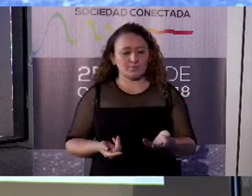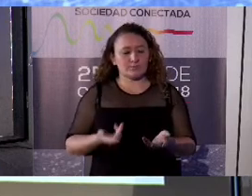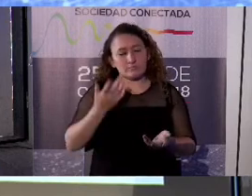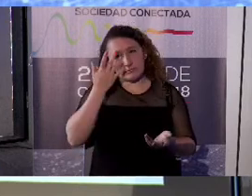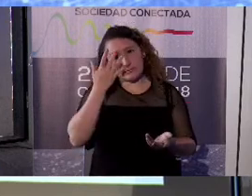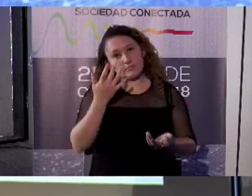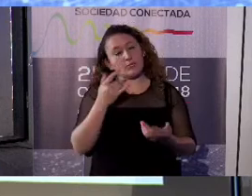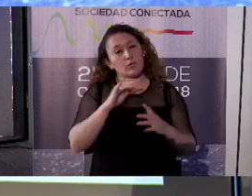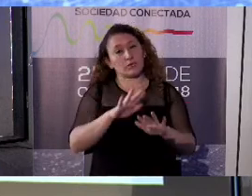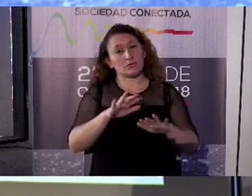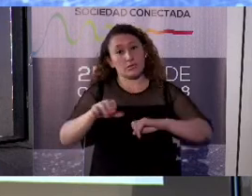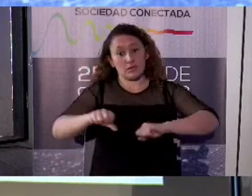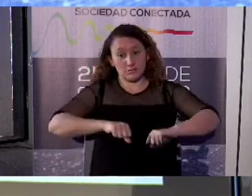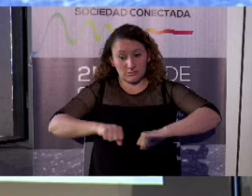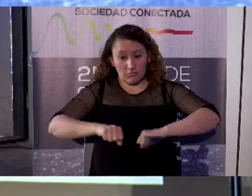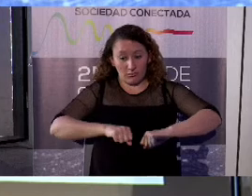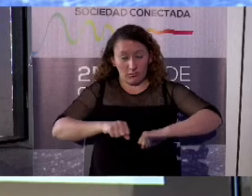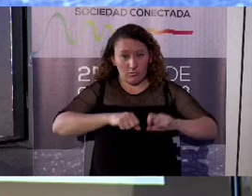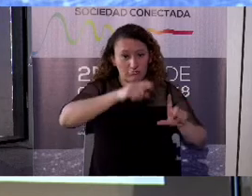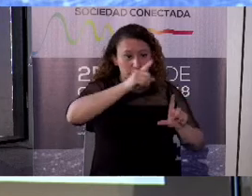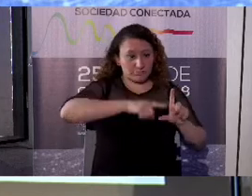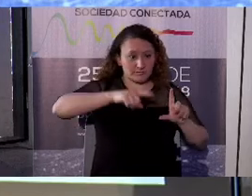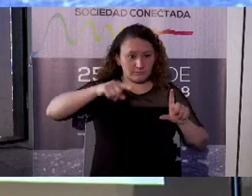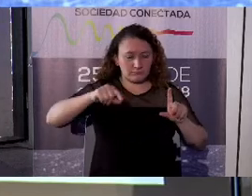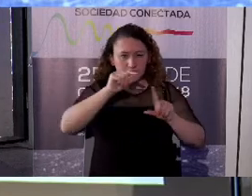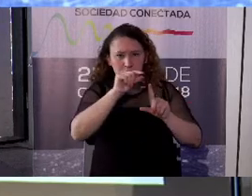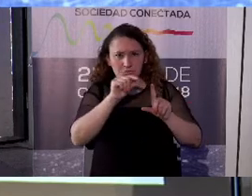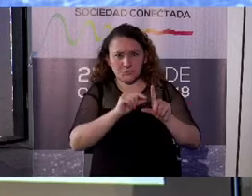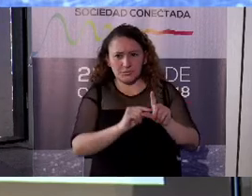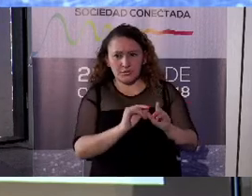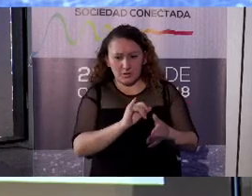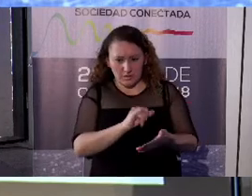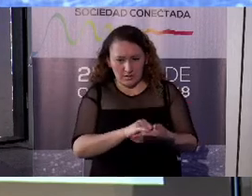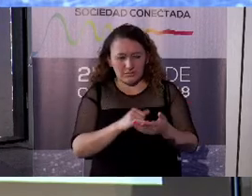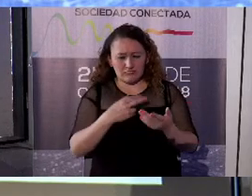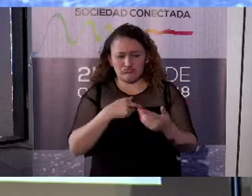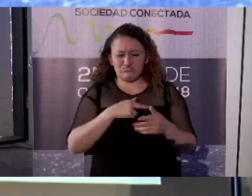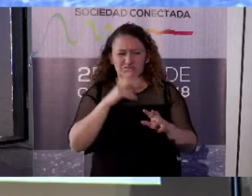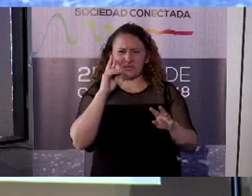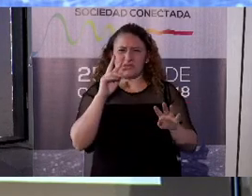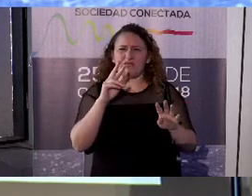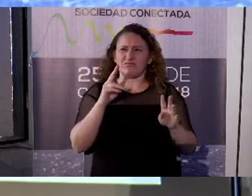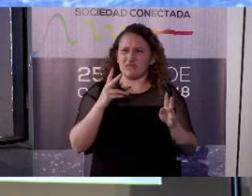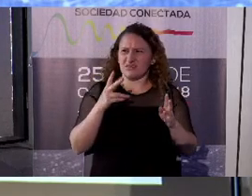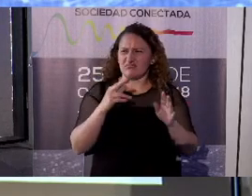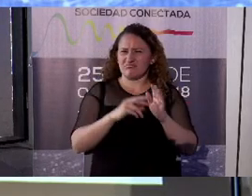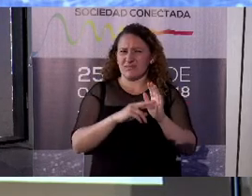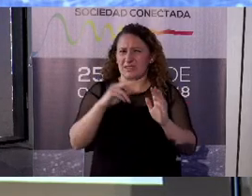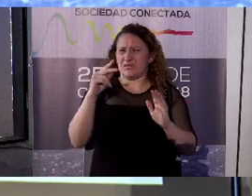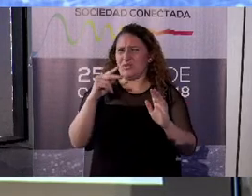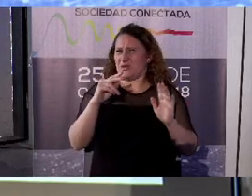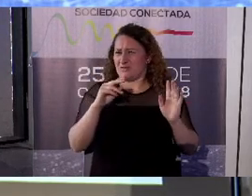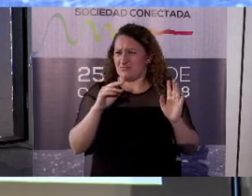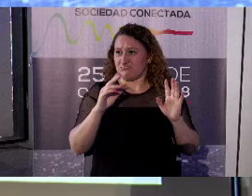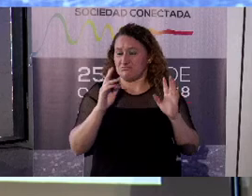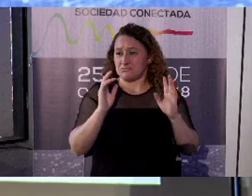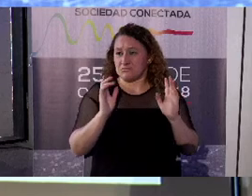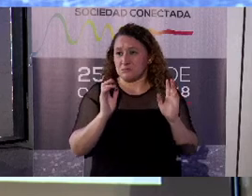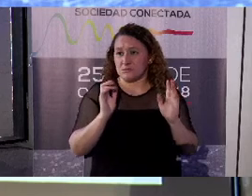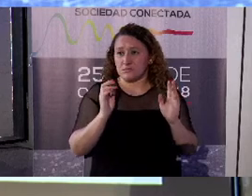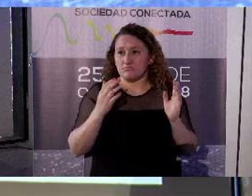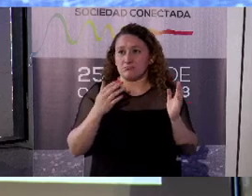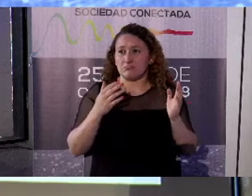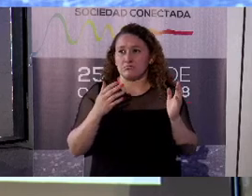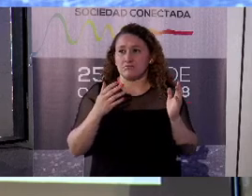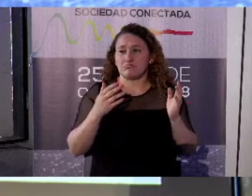la gestión del espectro la hemos visto como algo digamos muy tecnológico como algo que en su momento